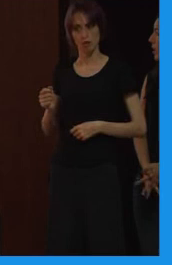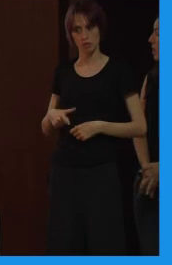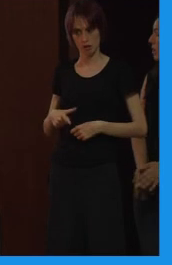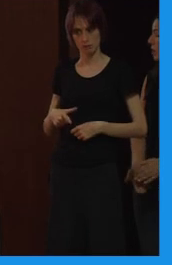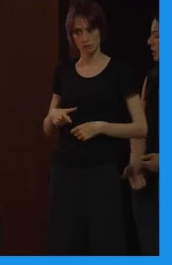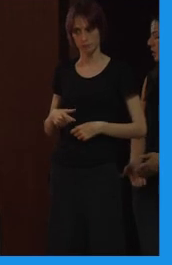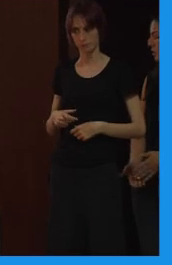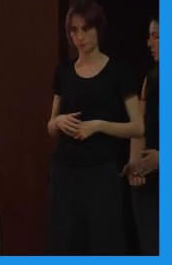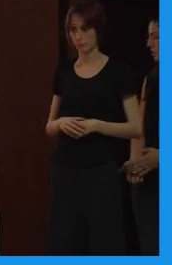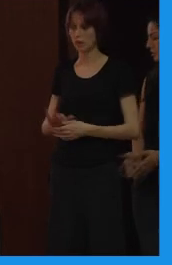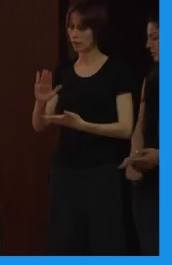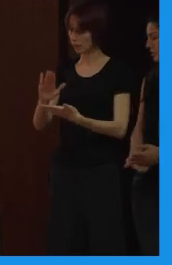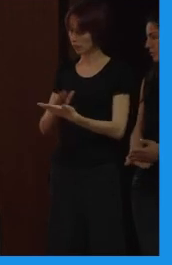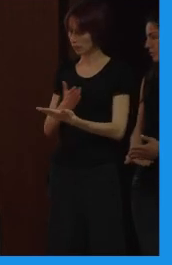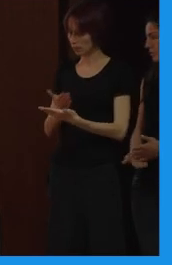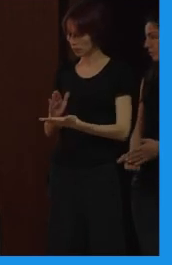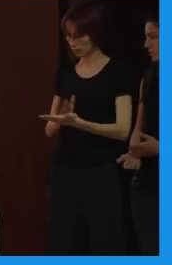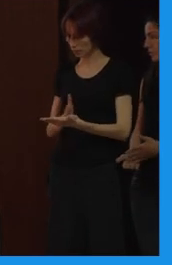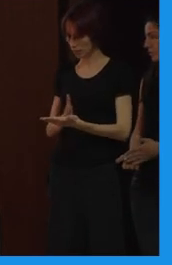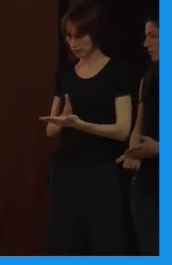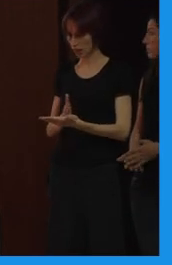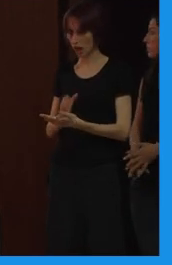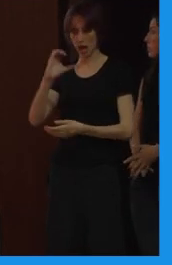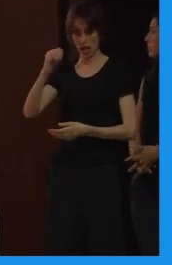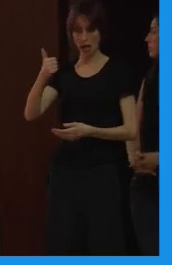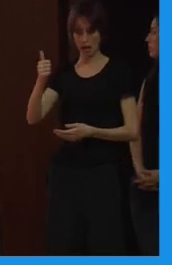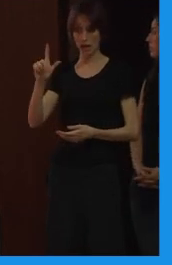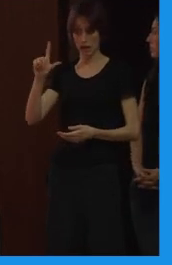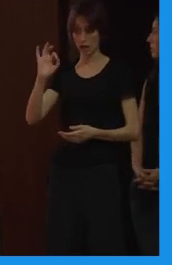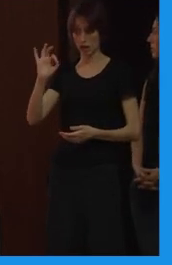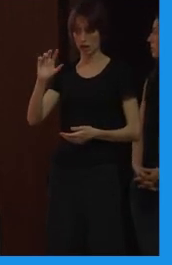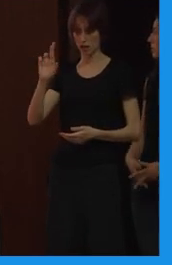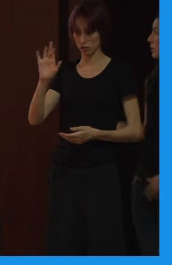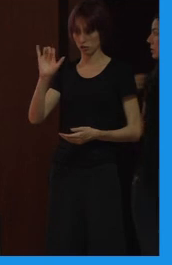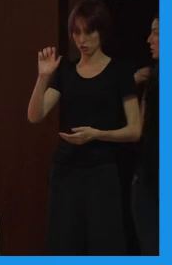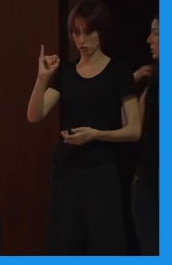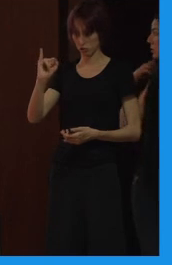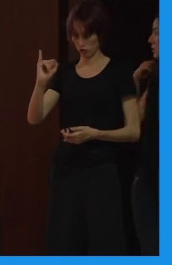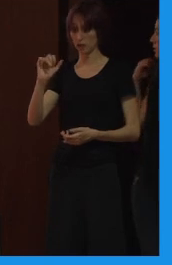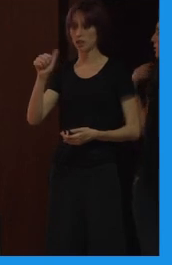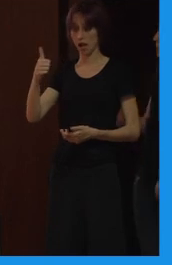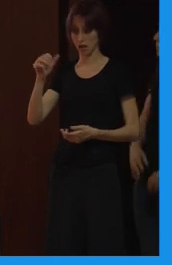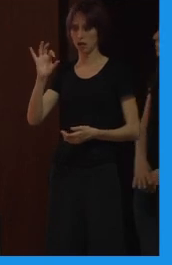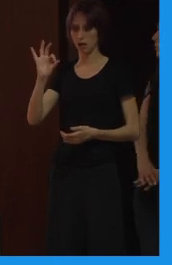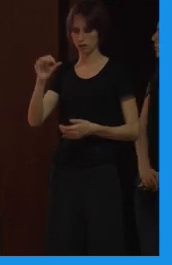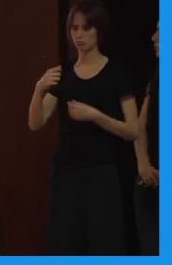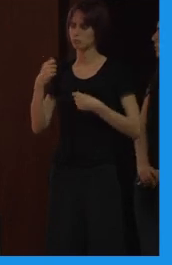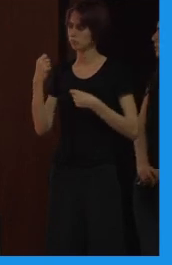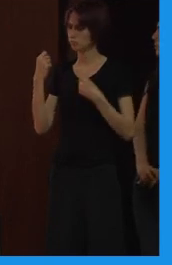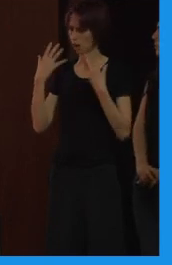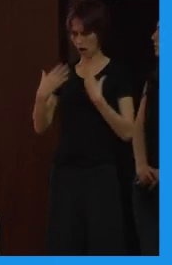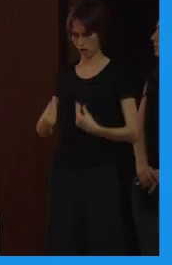obeso, hay que dar dietas hipocalóricas y el ejercicio que os he comentado regular. Caminar a buen ritmo,